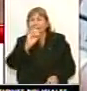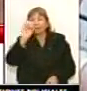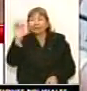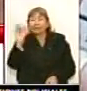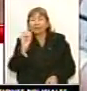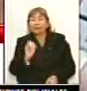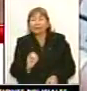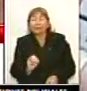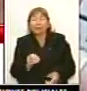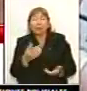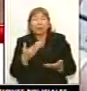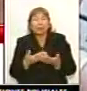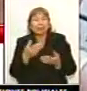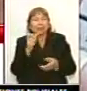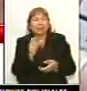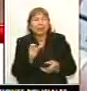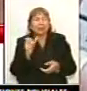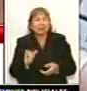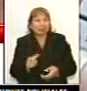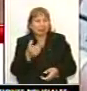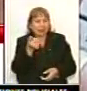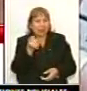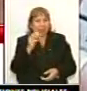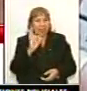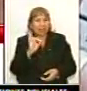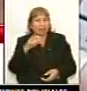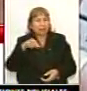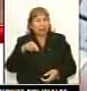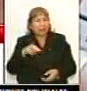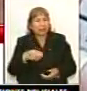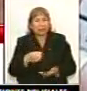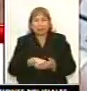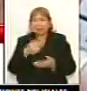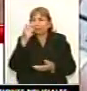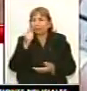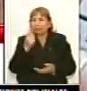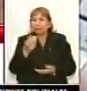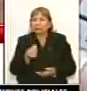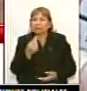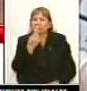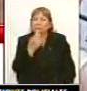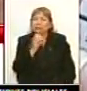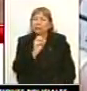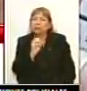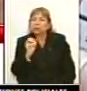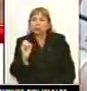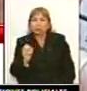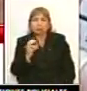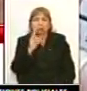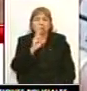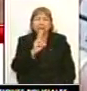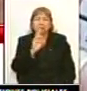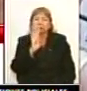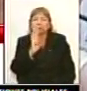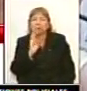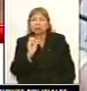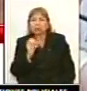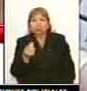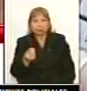de los afiliados en las AFPs, 30% reciba pensiones entre 100 soles y 240